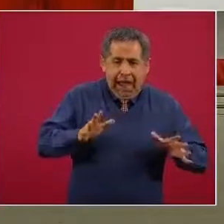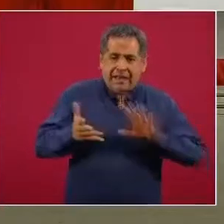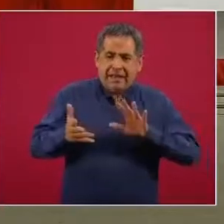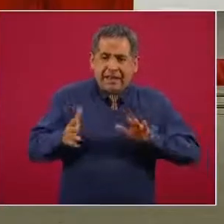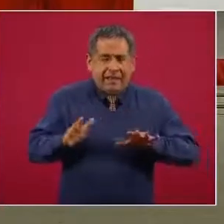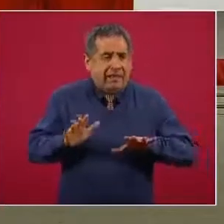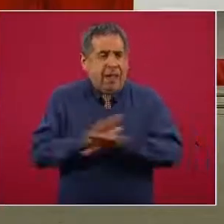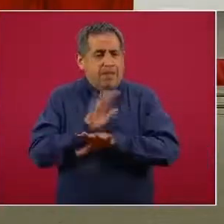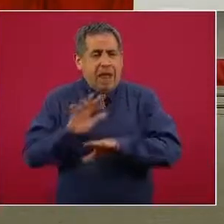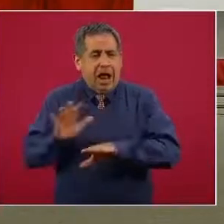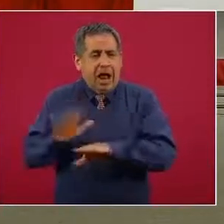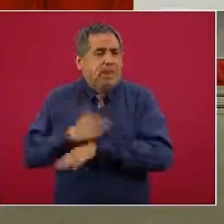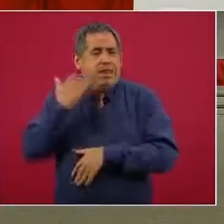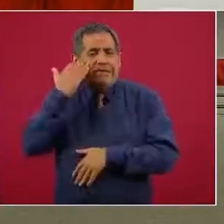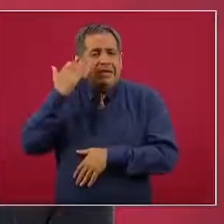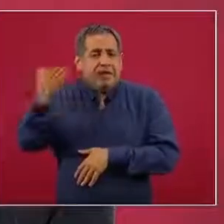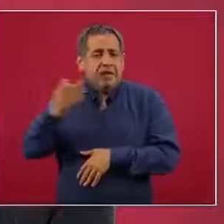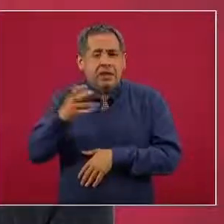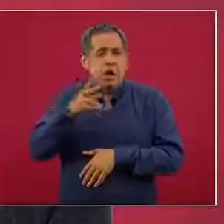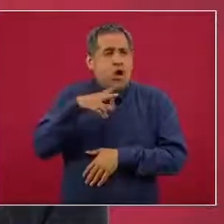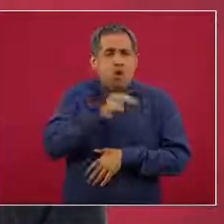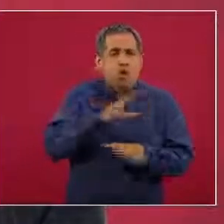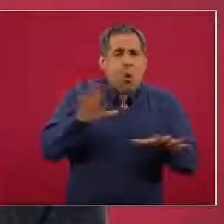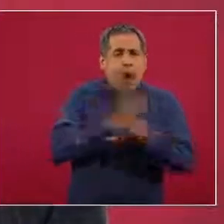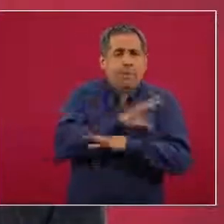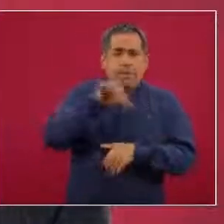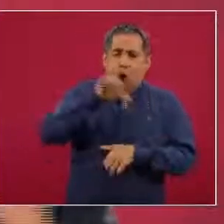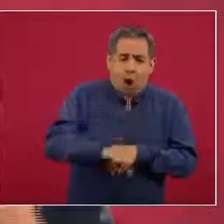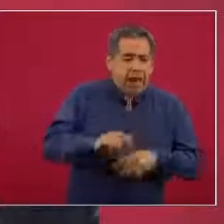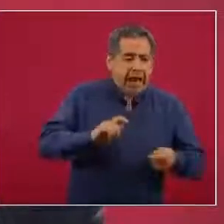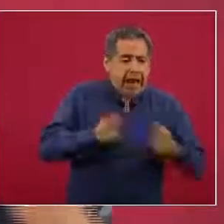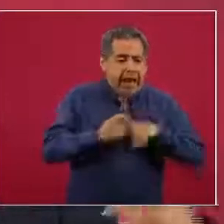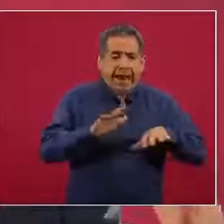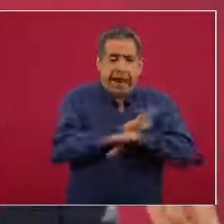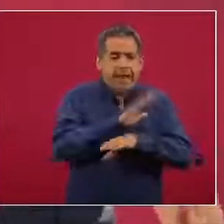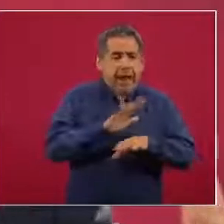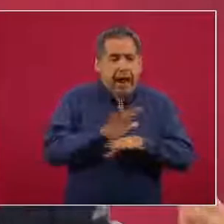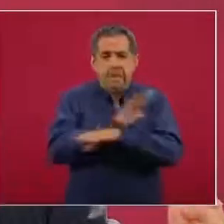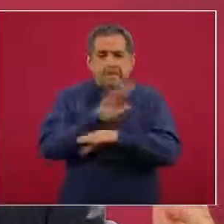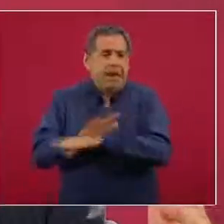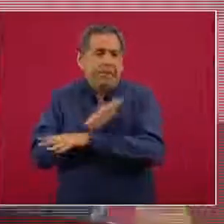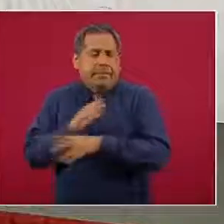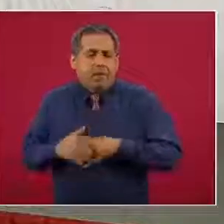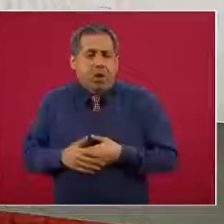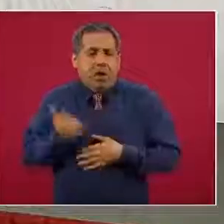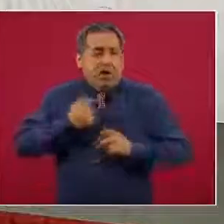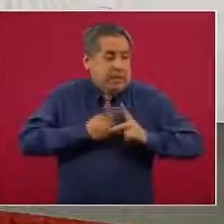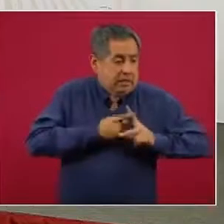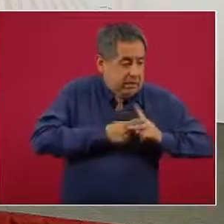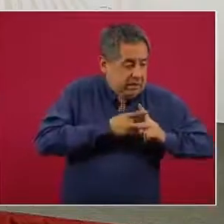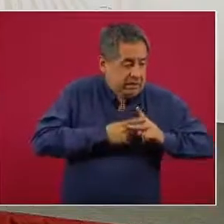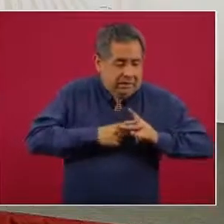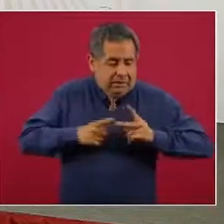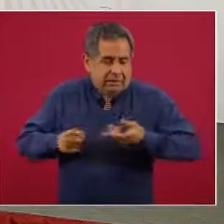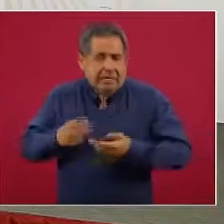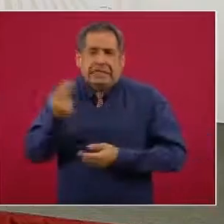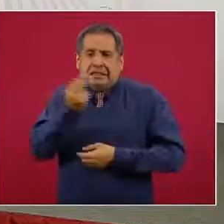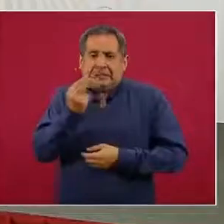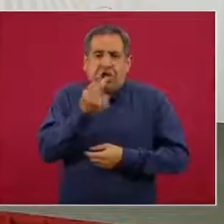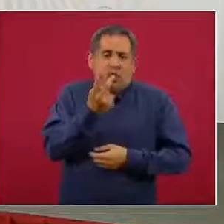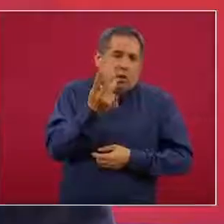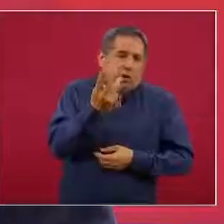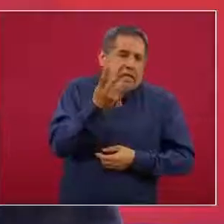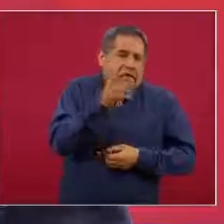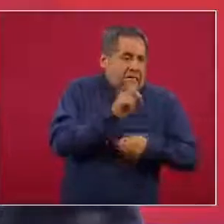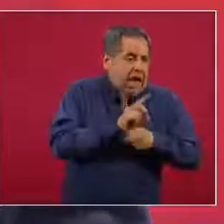son diferentes y se necesita, para hacer una evaluación más certera, tener un intervalo de días. En los indicadores de este